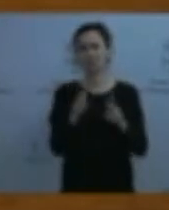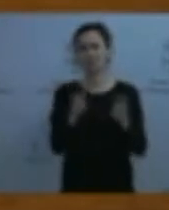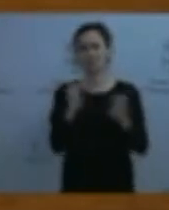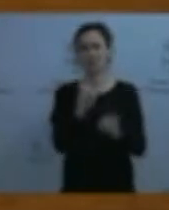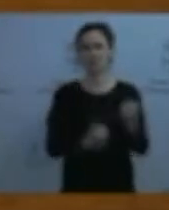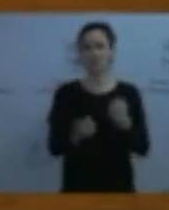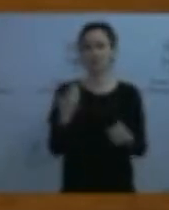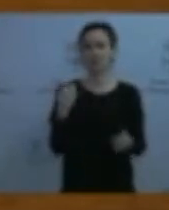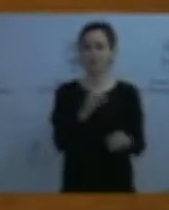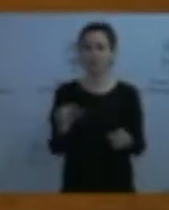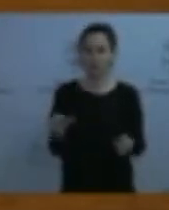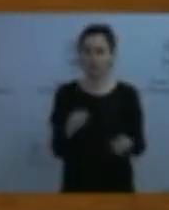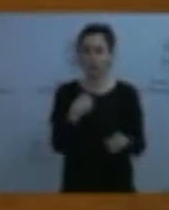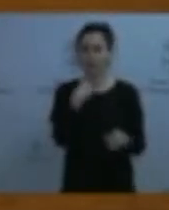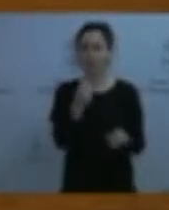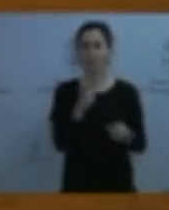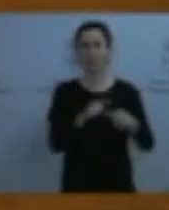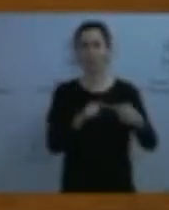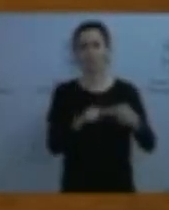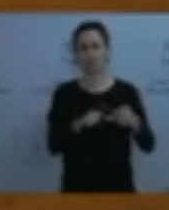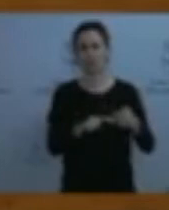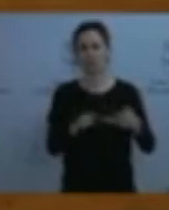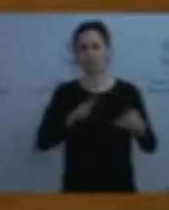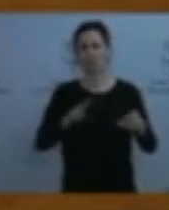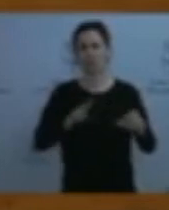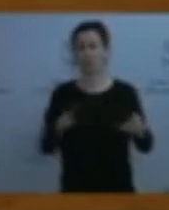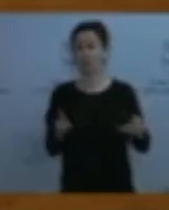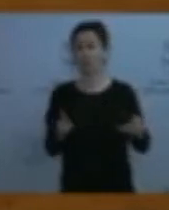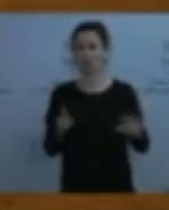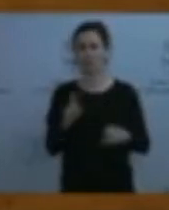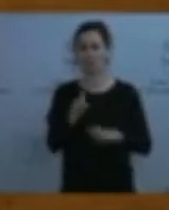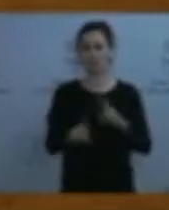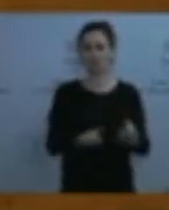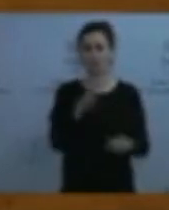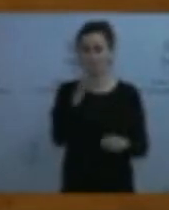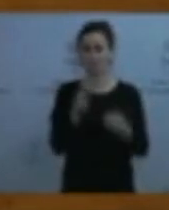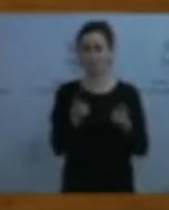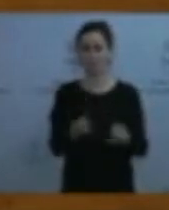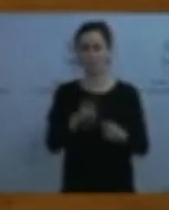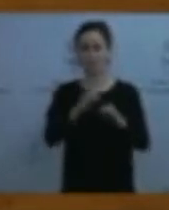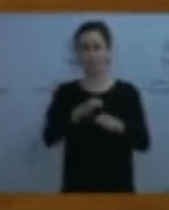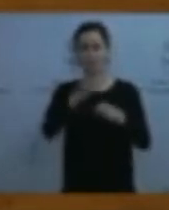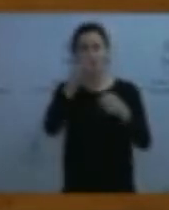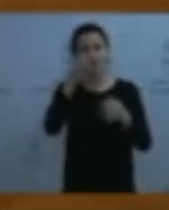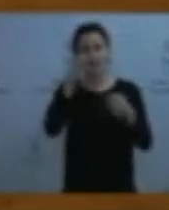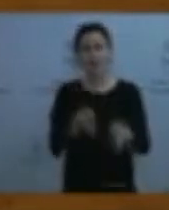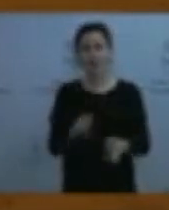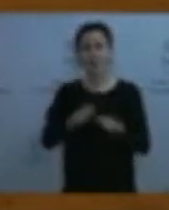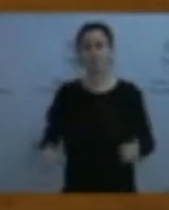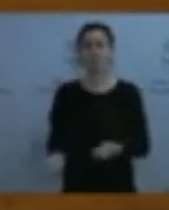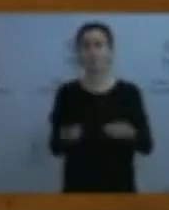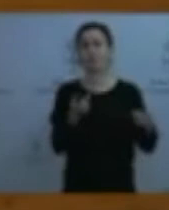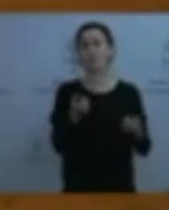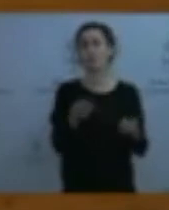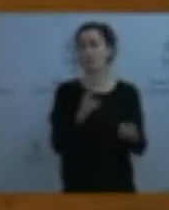nos dejó perplejos, decía 3 respuestas que nos preocuparon. Primero, que no conocía el número real de migrantes asturianos en el Reino Unido. Le preguntamos cuánto era el